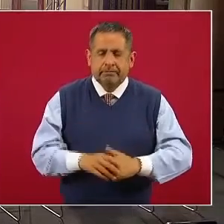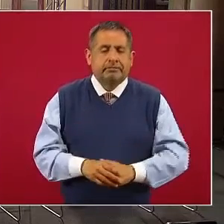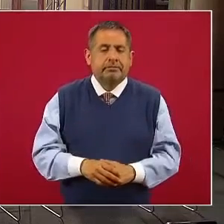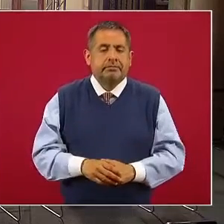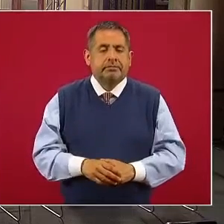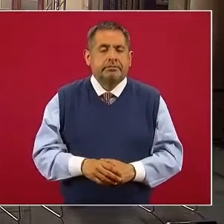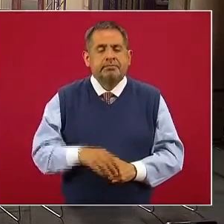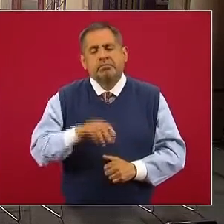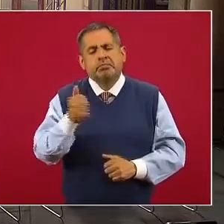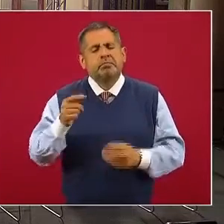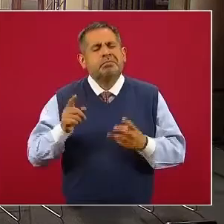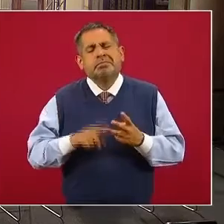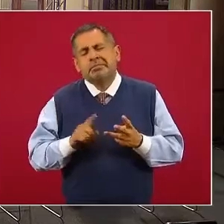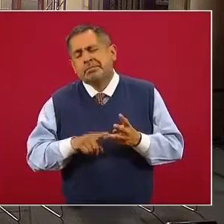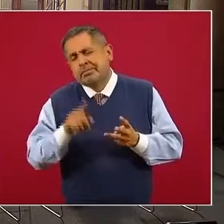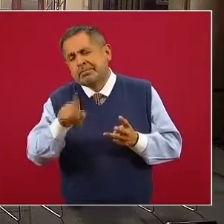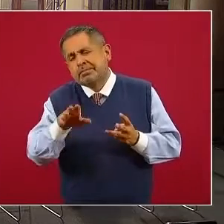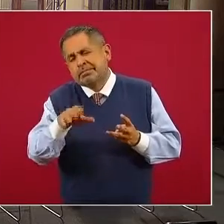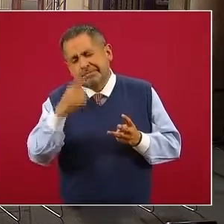Y lo otro era